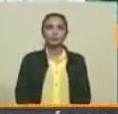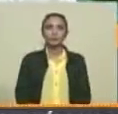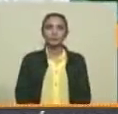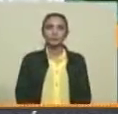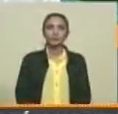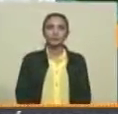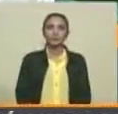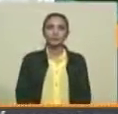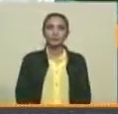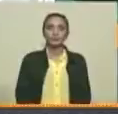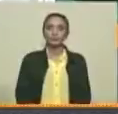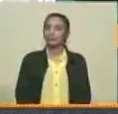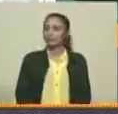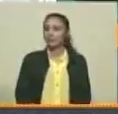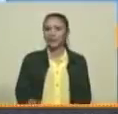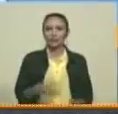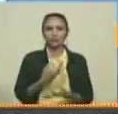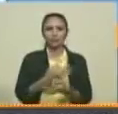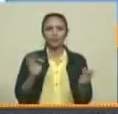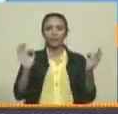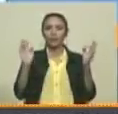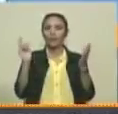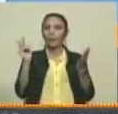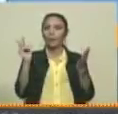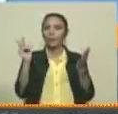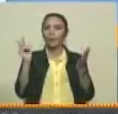Hemos obtenido una victoria.